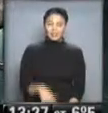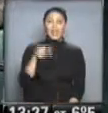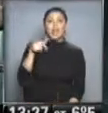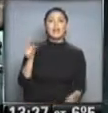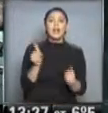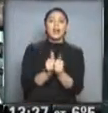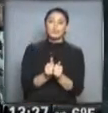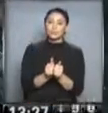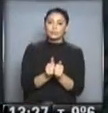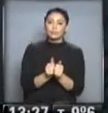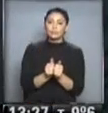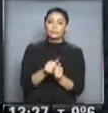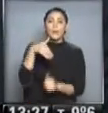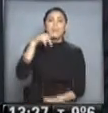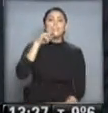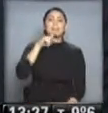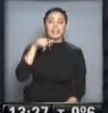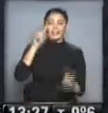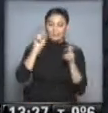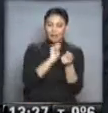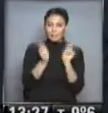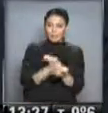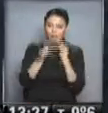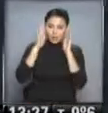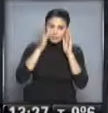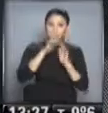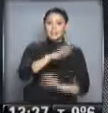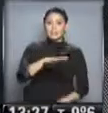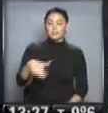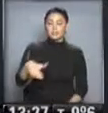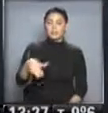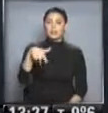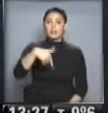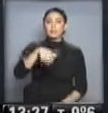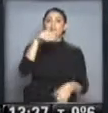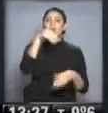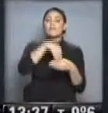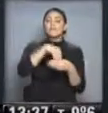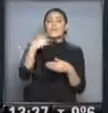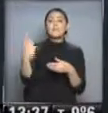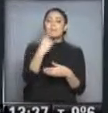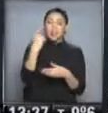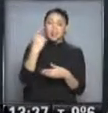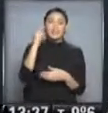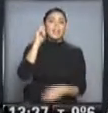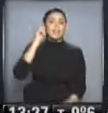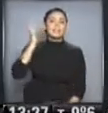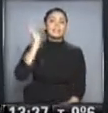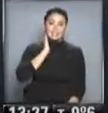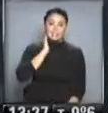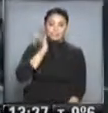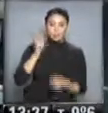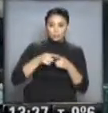Estamos con Mirta Goldberg, cambiamos de tema, nos vamos a ocupar de los chicos que van a votar por primera vez con 16 años en